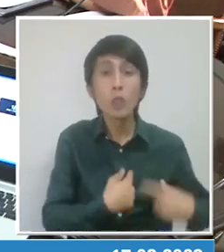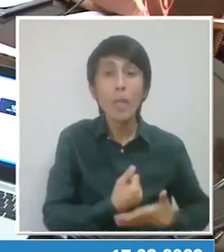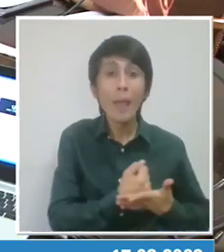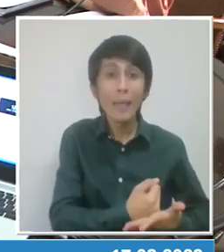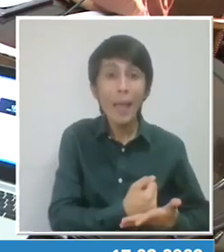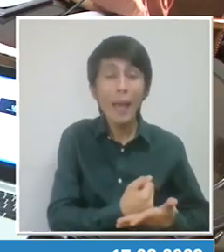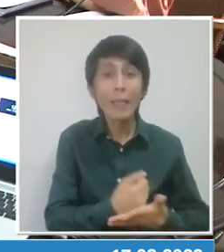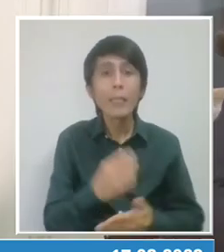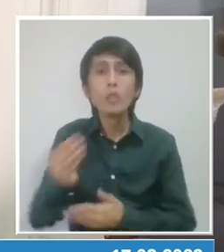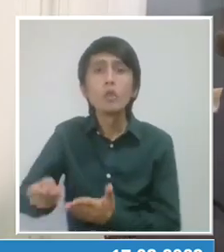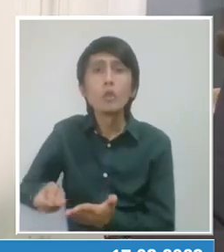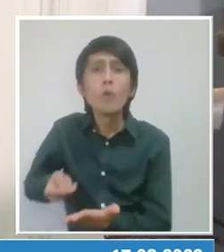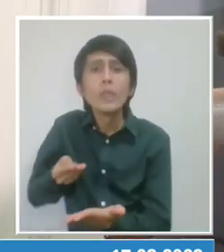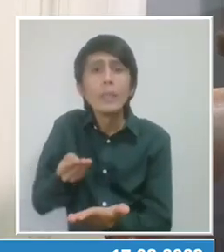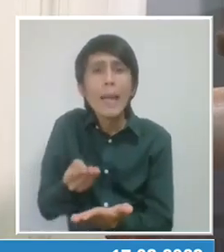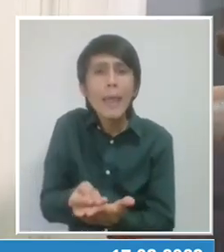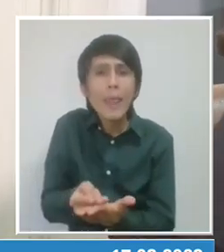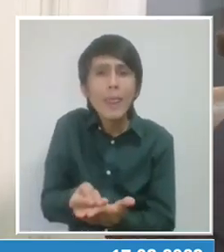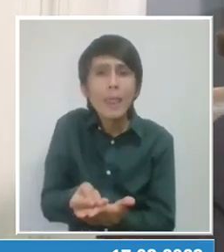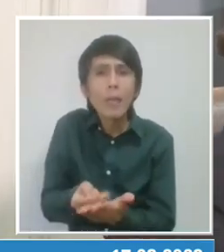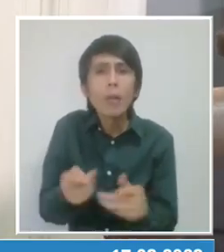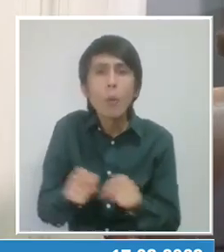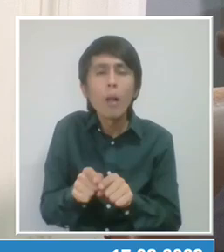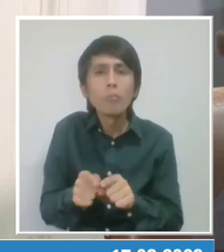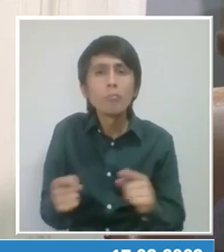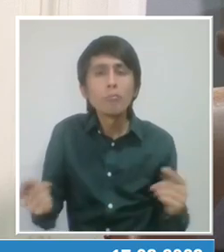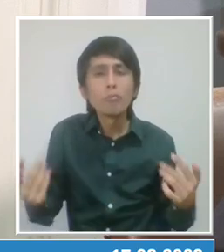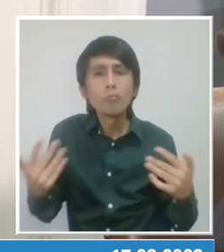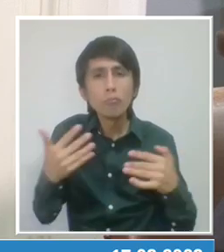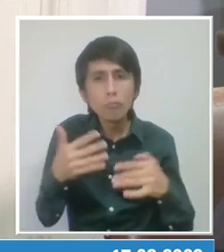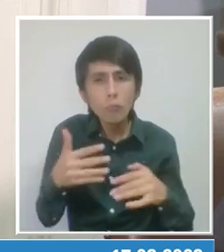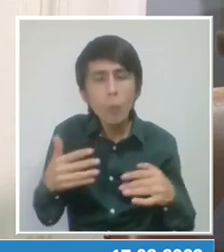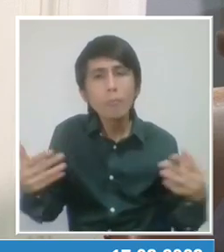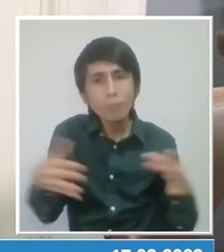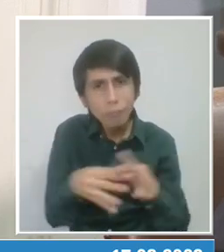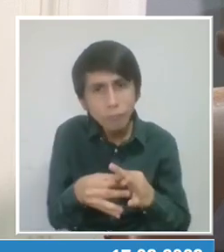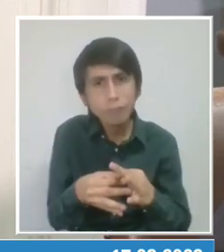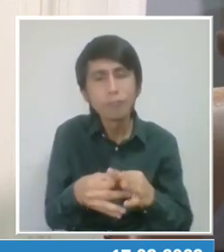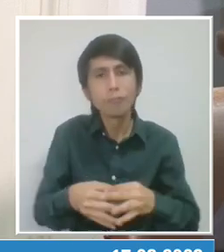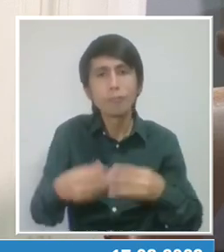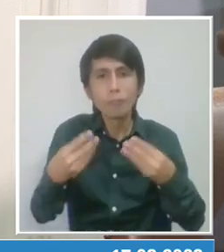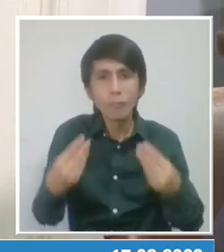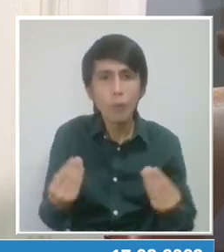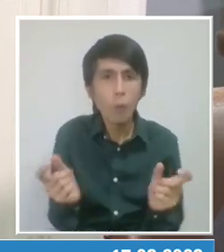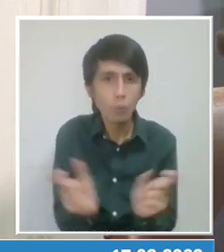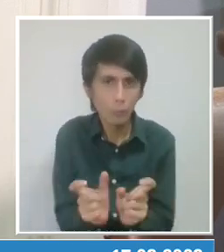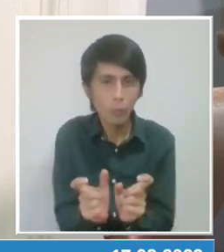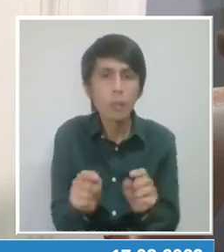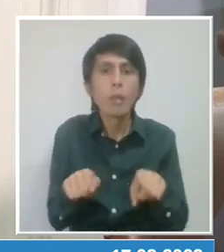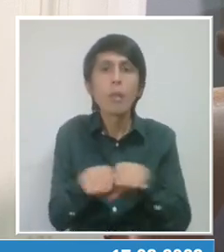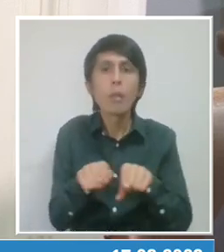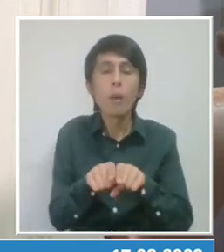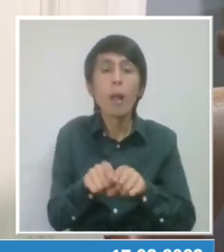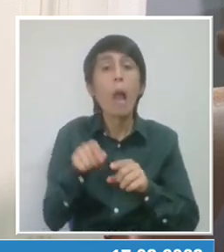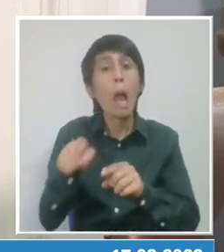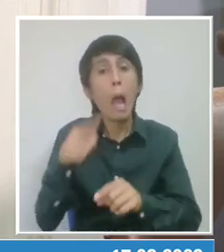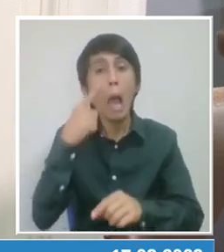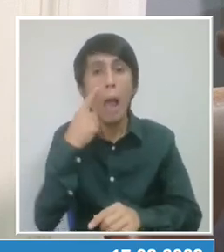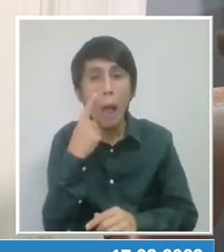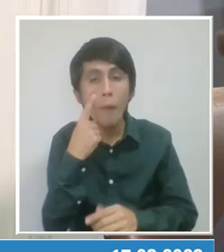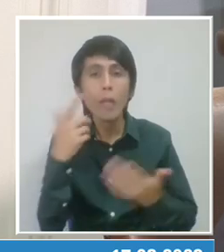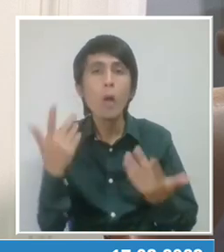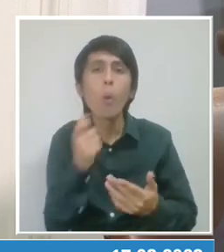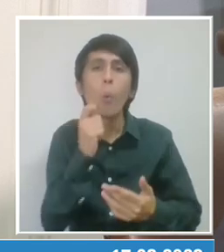hacer sentir entonces a las empresas que sus presupuestos tendrán que contemplar mecanismos de distribución